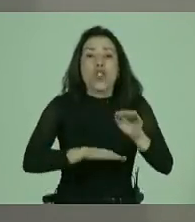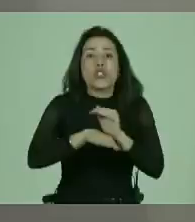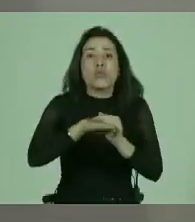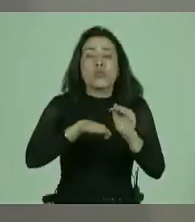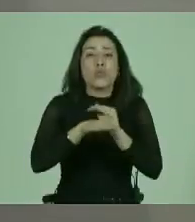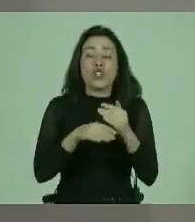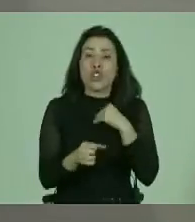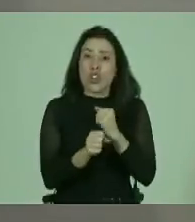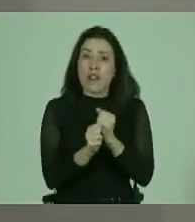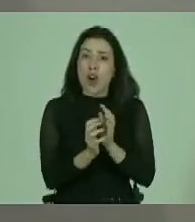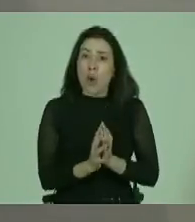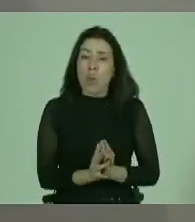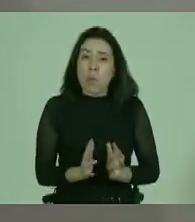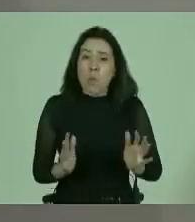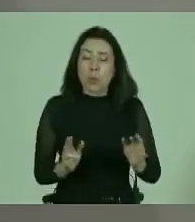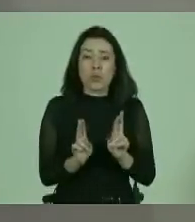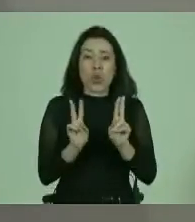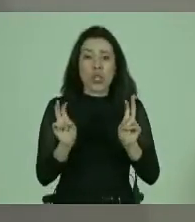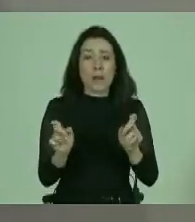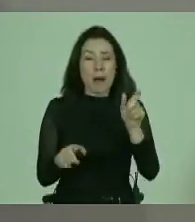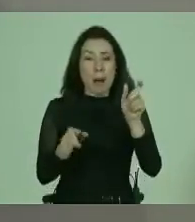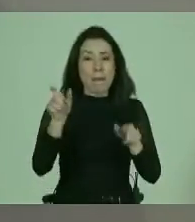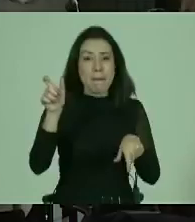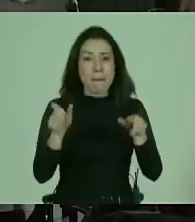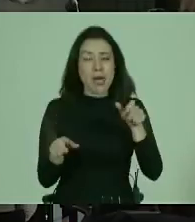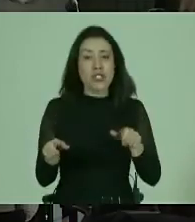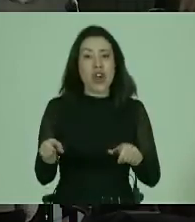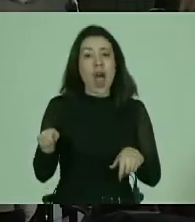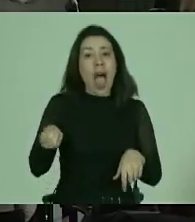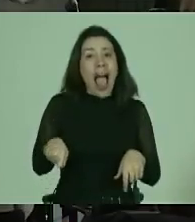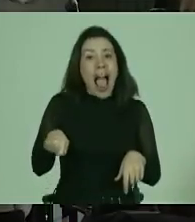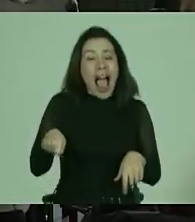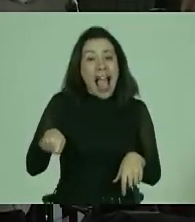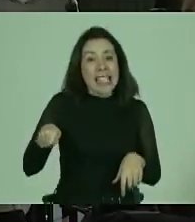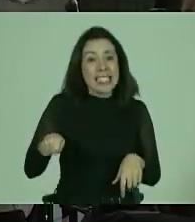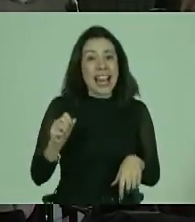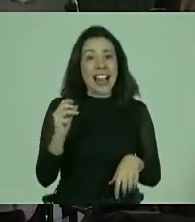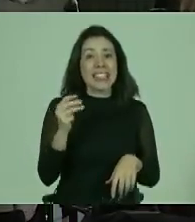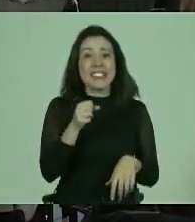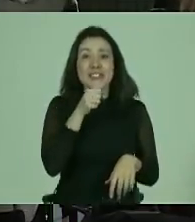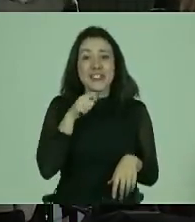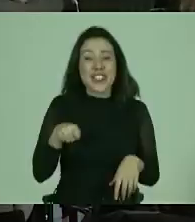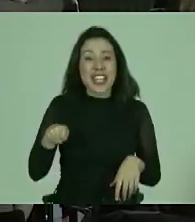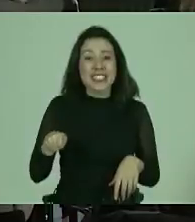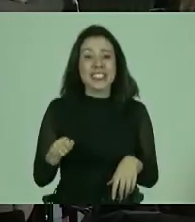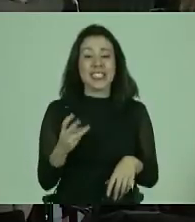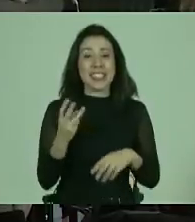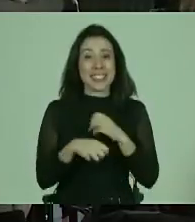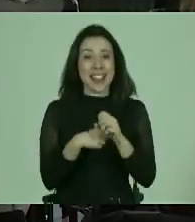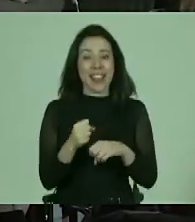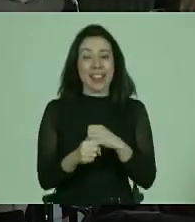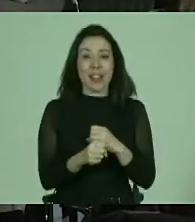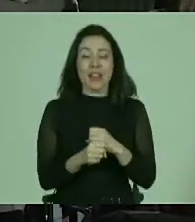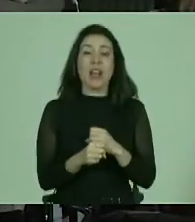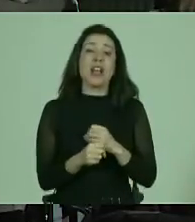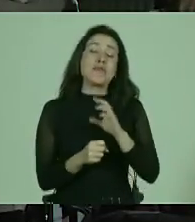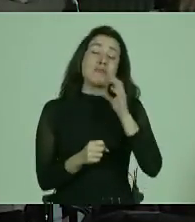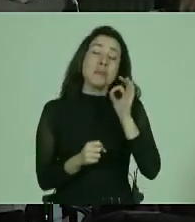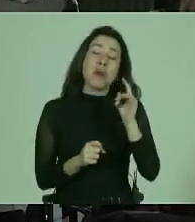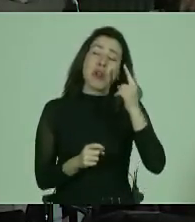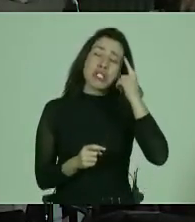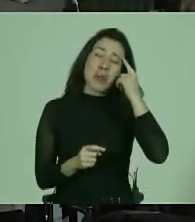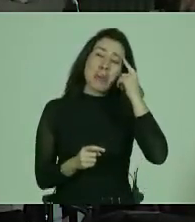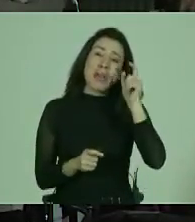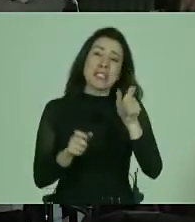he trabajado mucho con temas de personas ancianas bueno habitualmente no se piensa siempre el